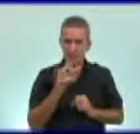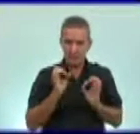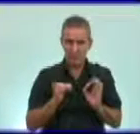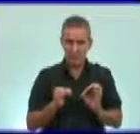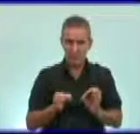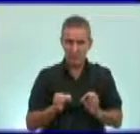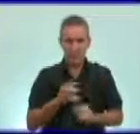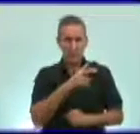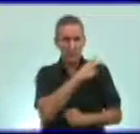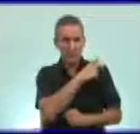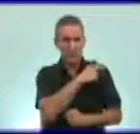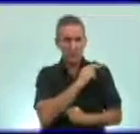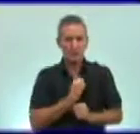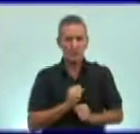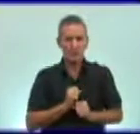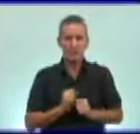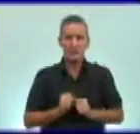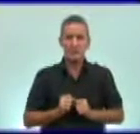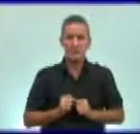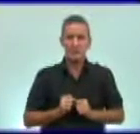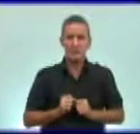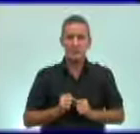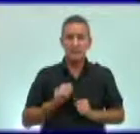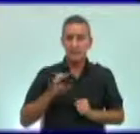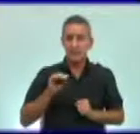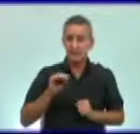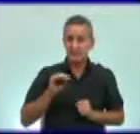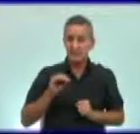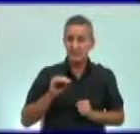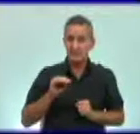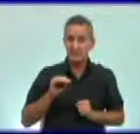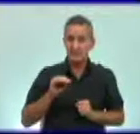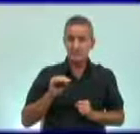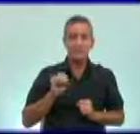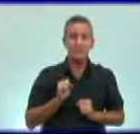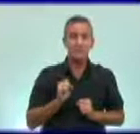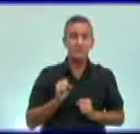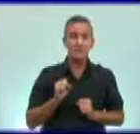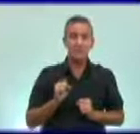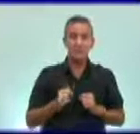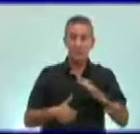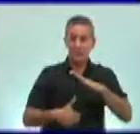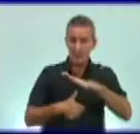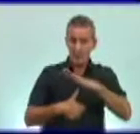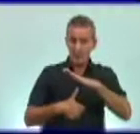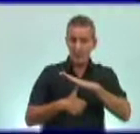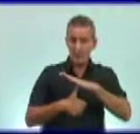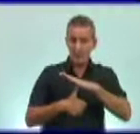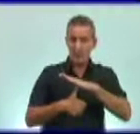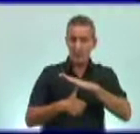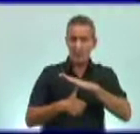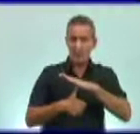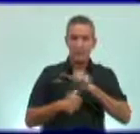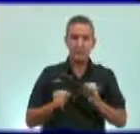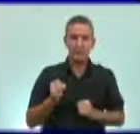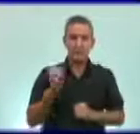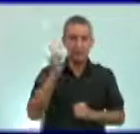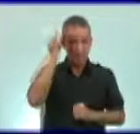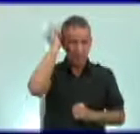dirigentes. Dice Díaz-Canel en el discurso de clausura en la Asamblea Nacional el 17 de diciembre de